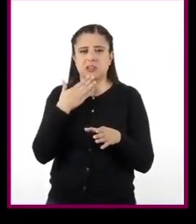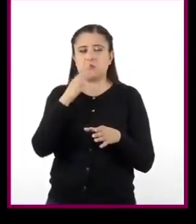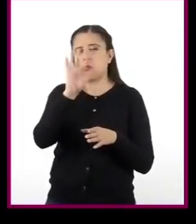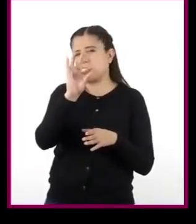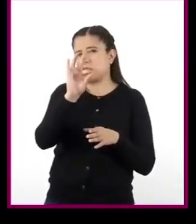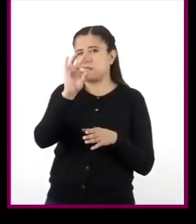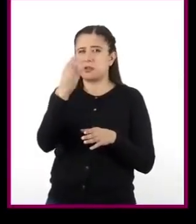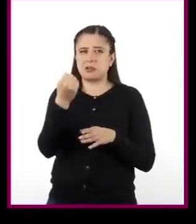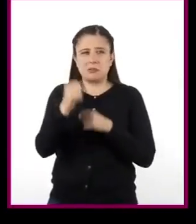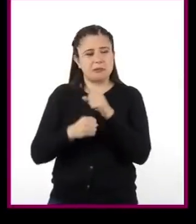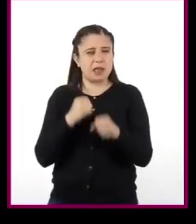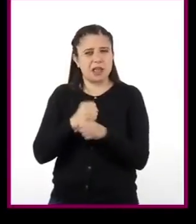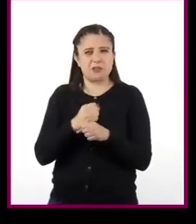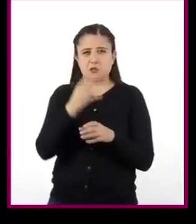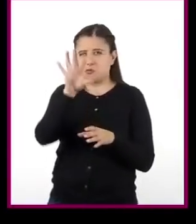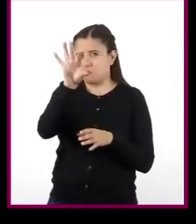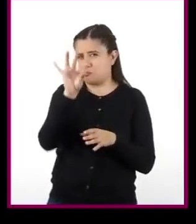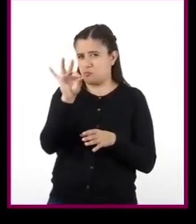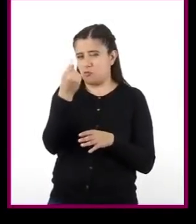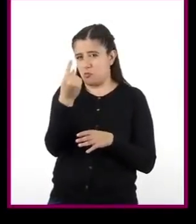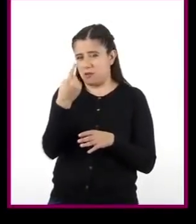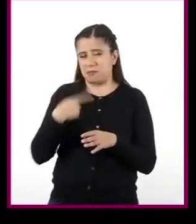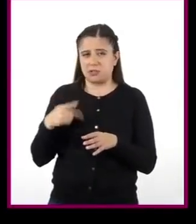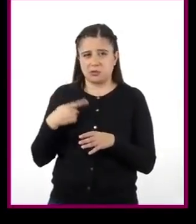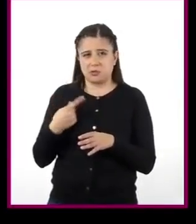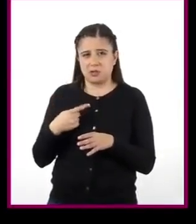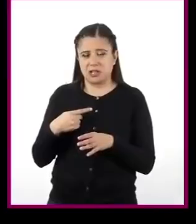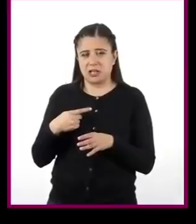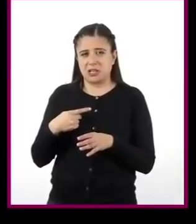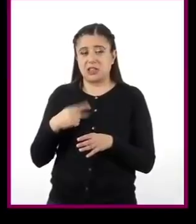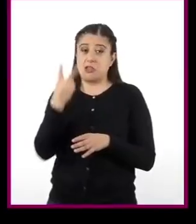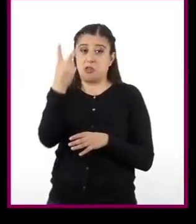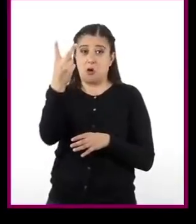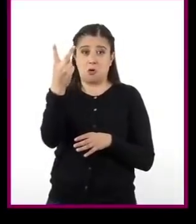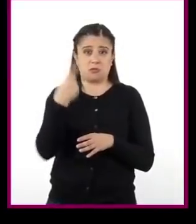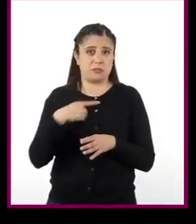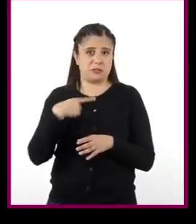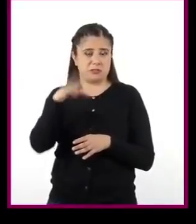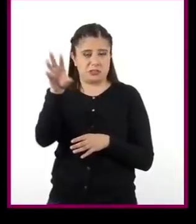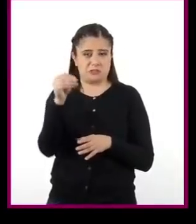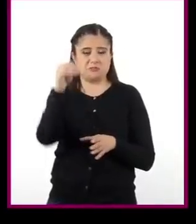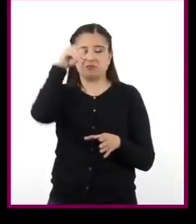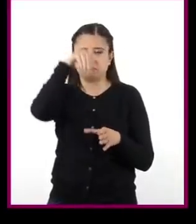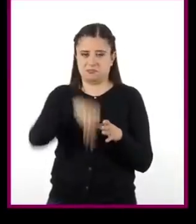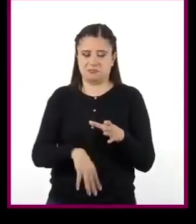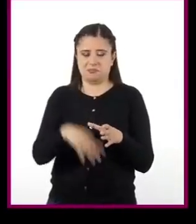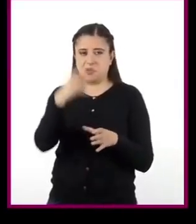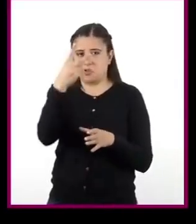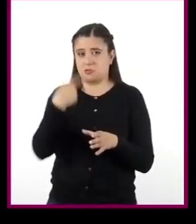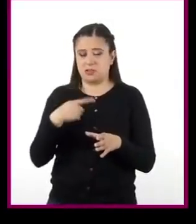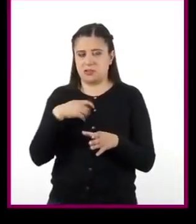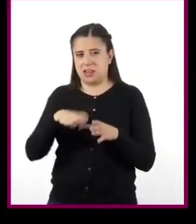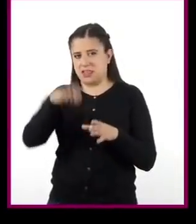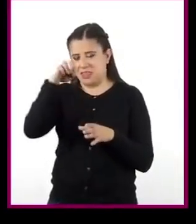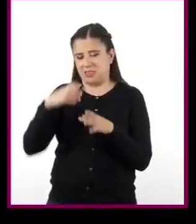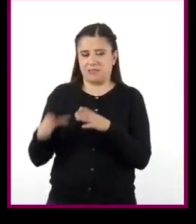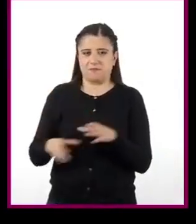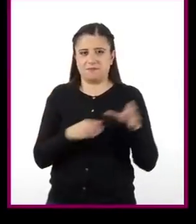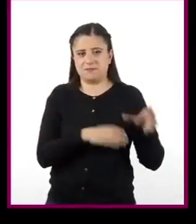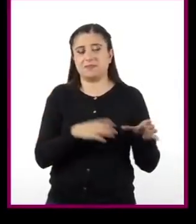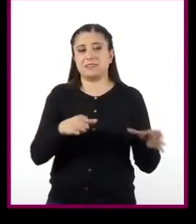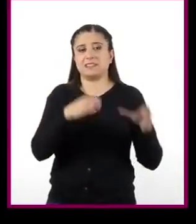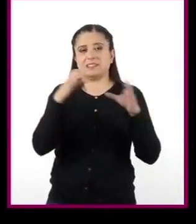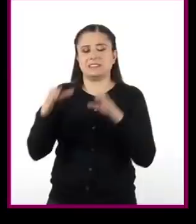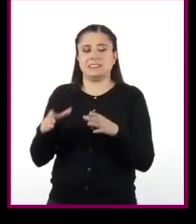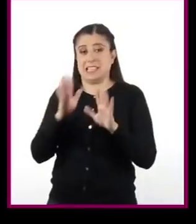40 y 49 años tenemos una persona, 2 personas. Muy bien, tenemos 2 personas. Ya casi